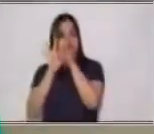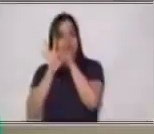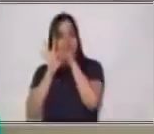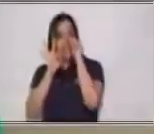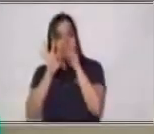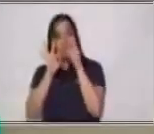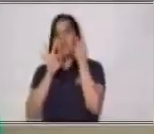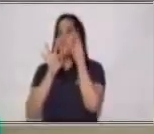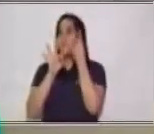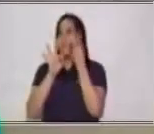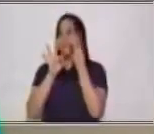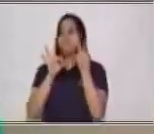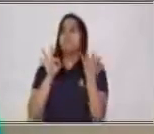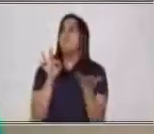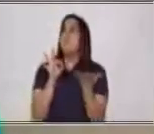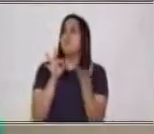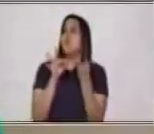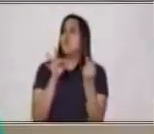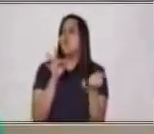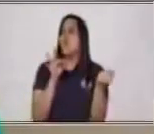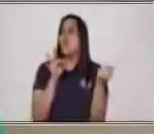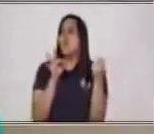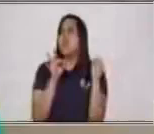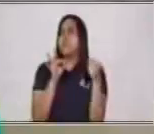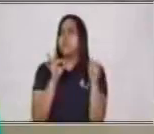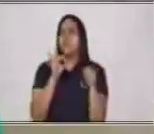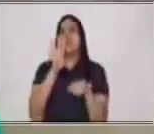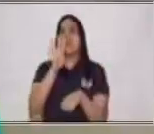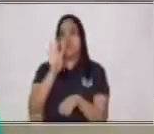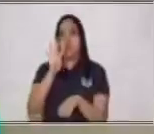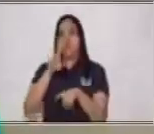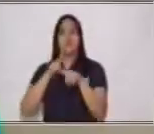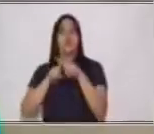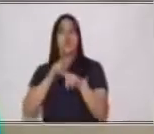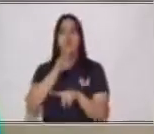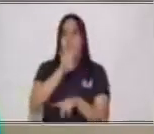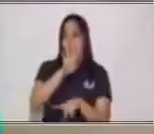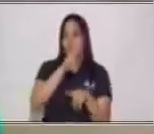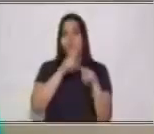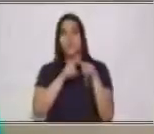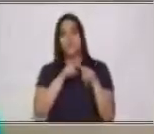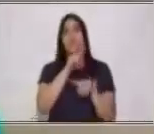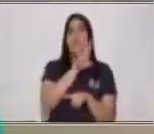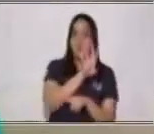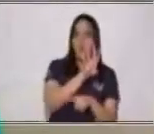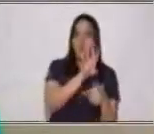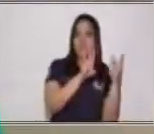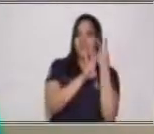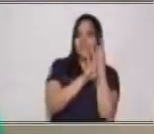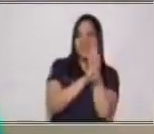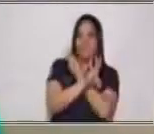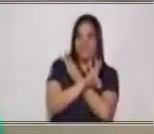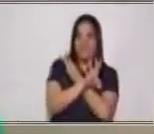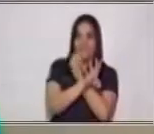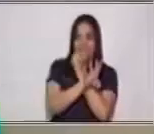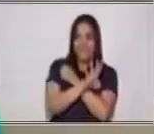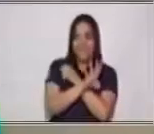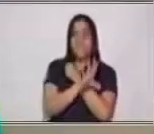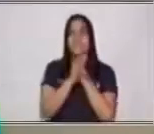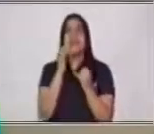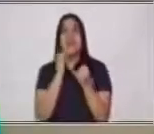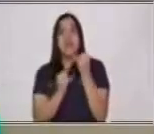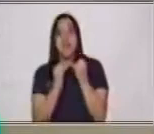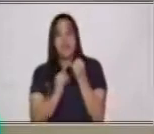4. ¿Cómo vamos a resolver esto? 4 por 4 por 4. Y por